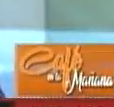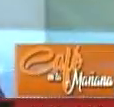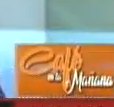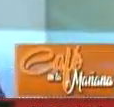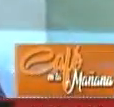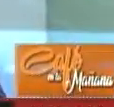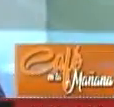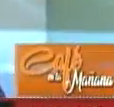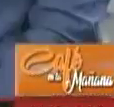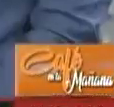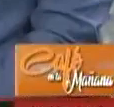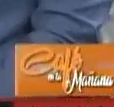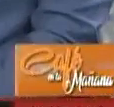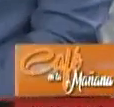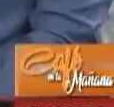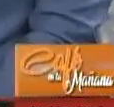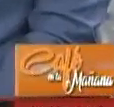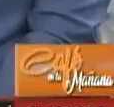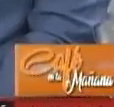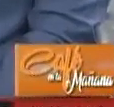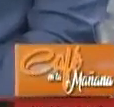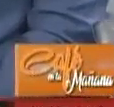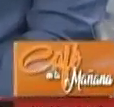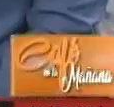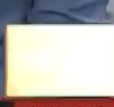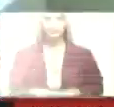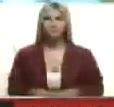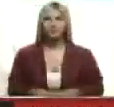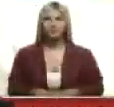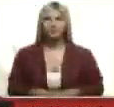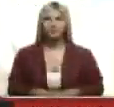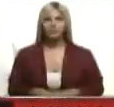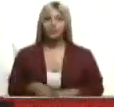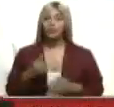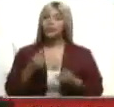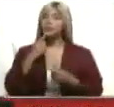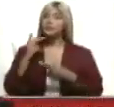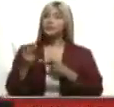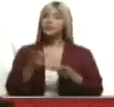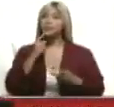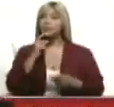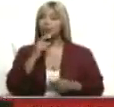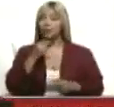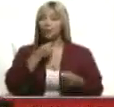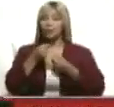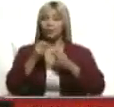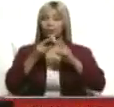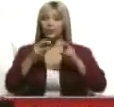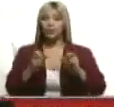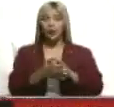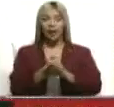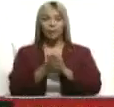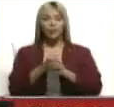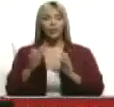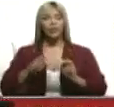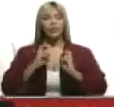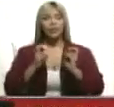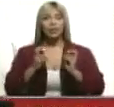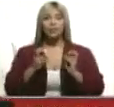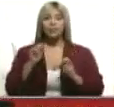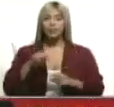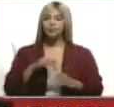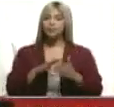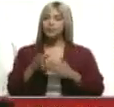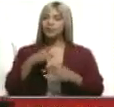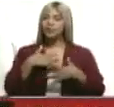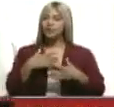Castillo, viceministro de Políticas Antibloqueo. Gracias por estar con nosotros, periodista, más investigador de este tema tan importante. Amigo de la casa y de nosotros